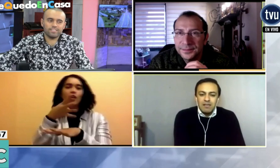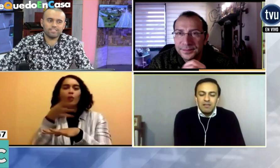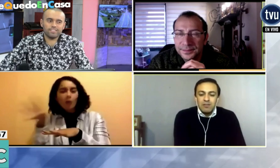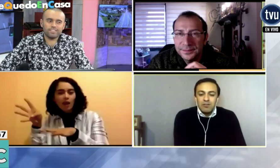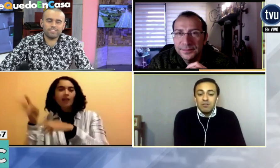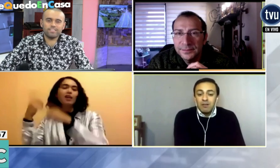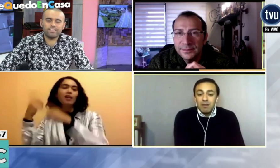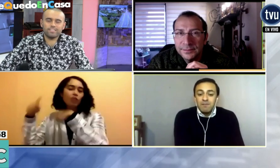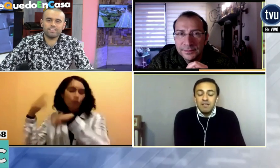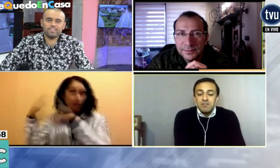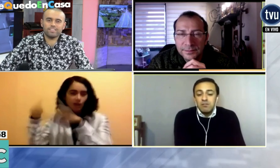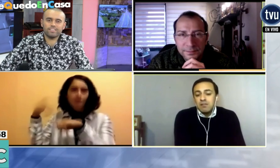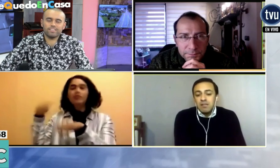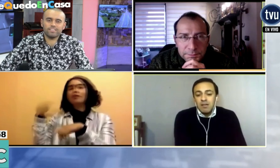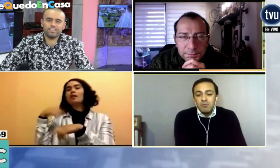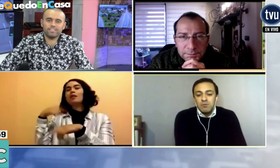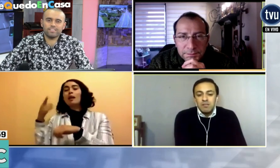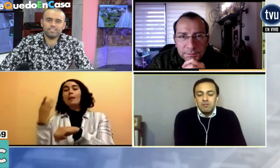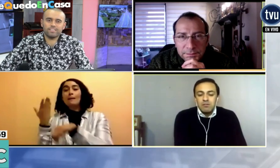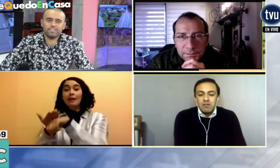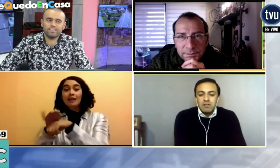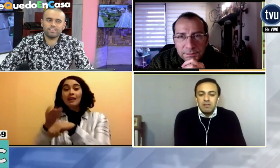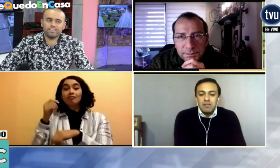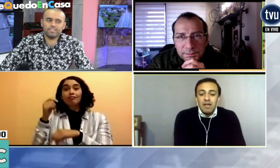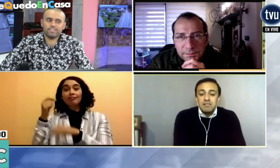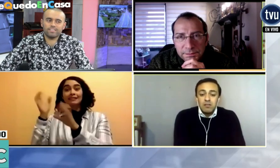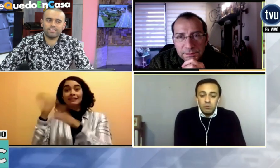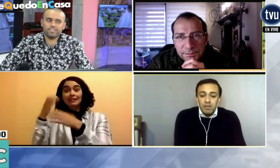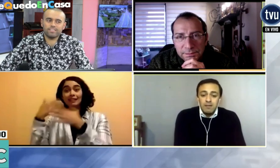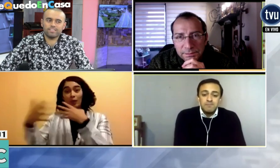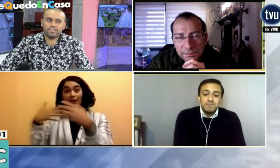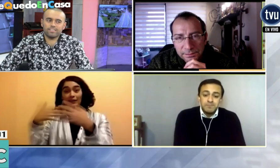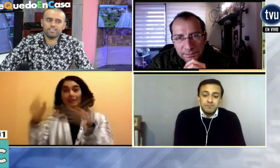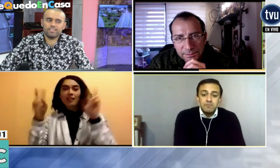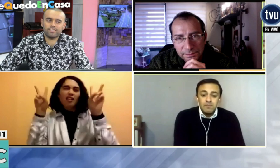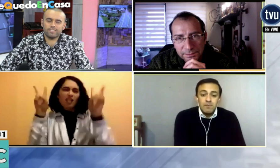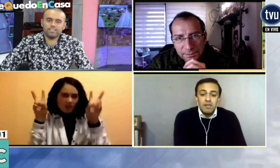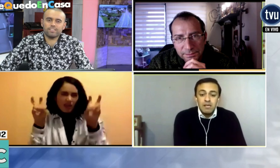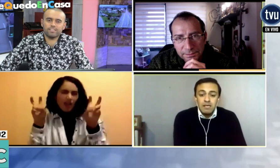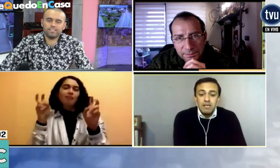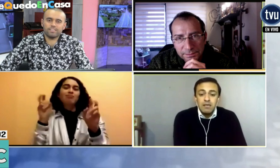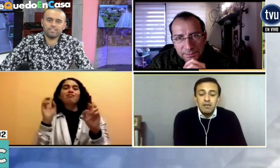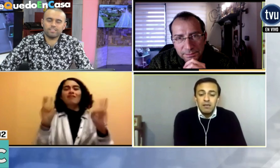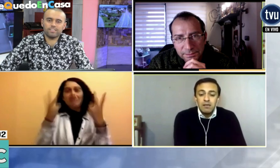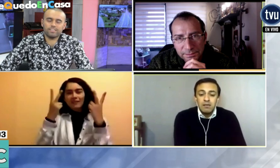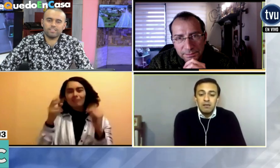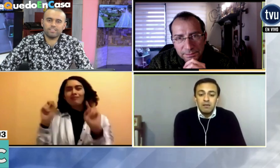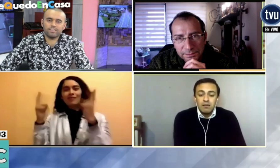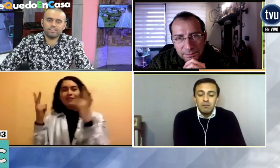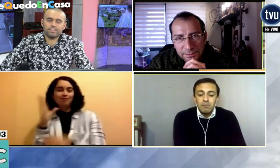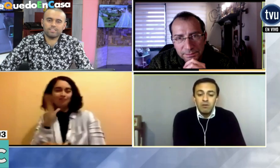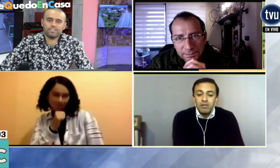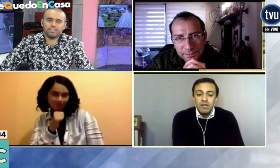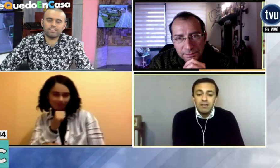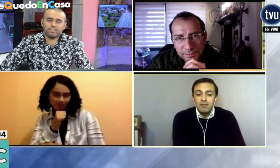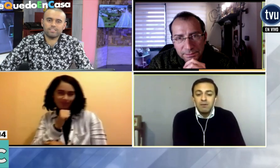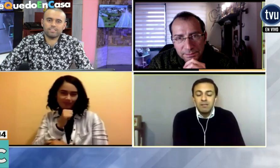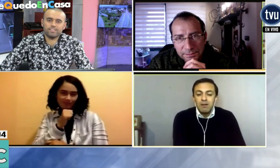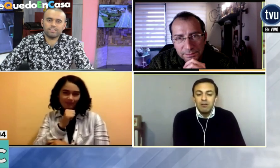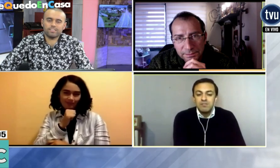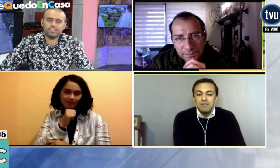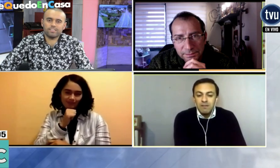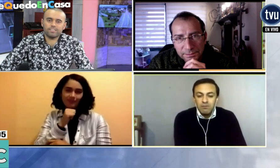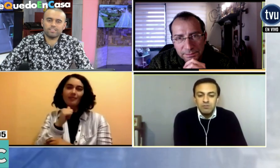y dentro de nuestra planificación teníamos ciertas distintas asignaturas y en el tema de biología